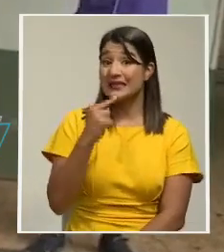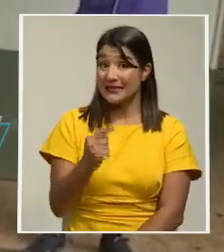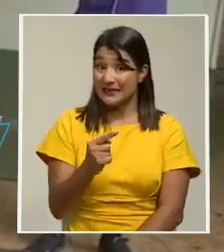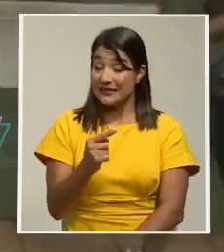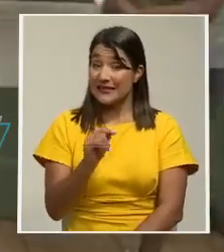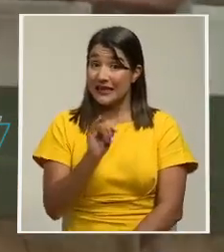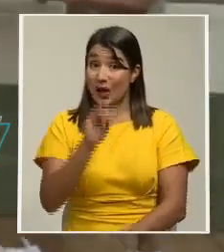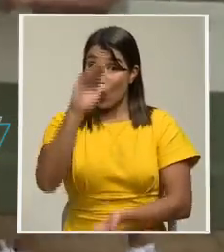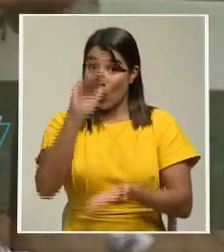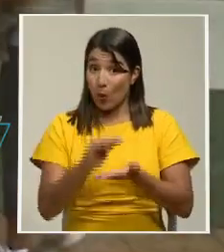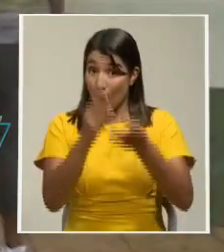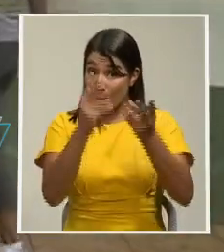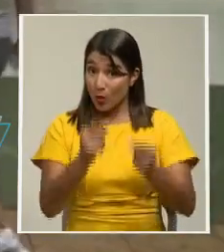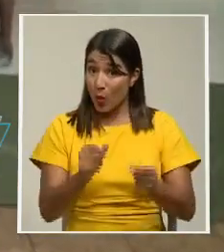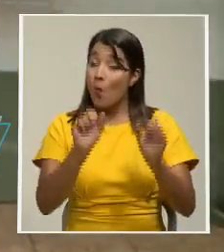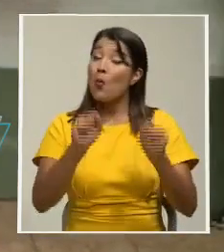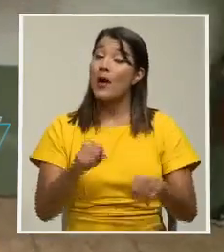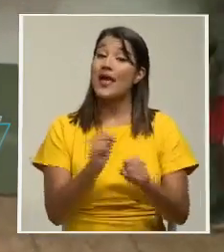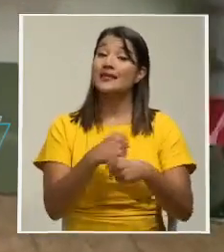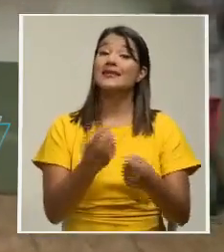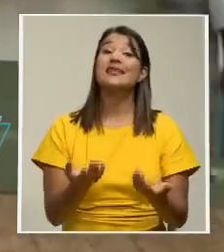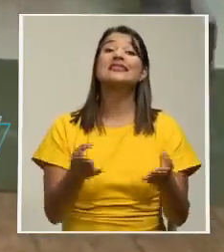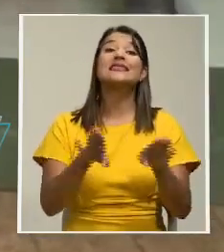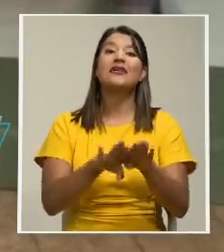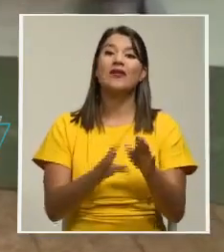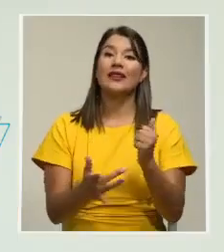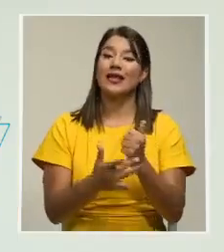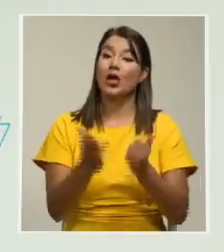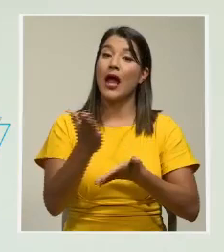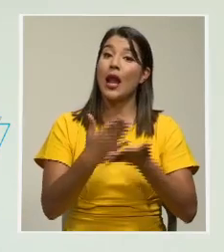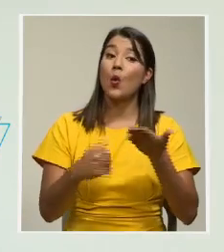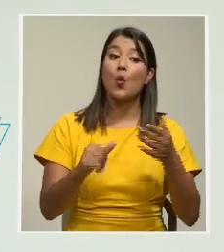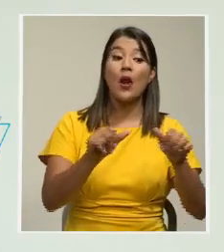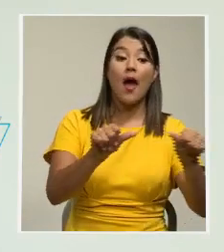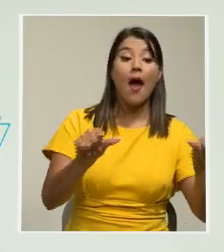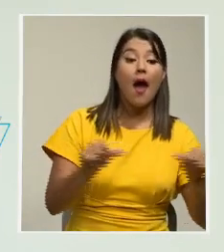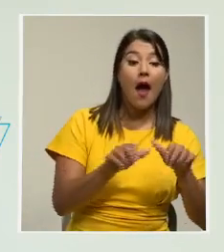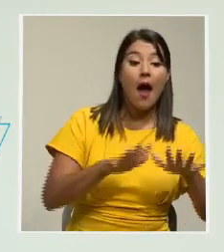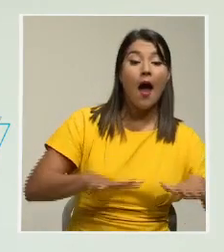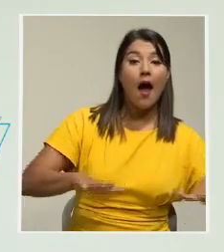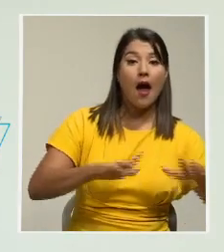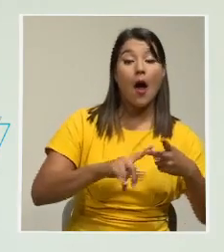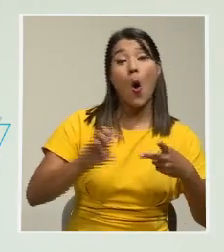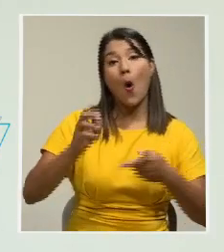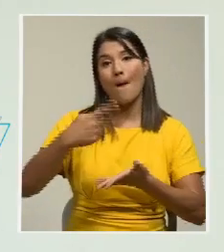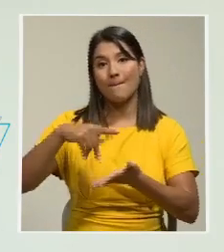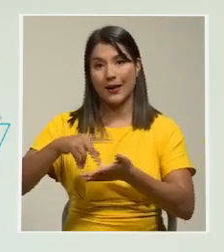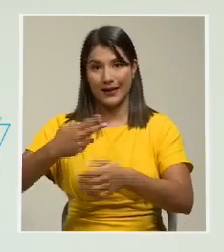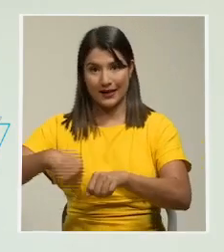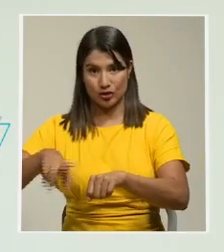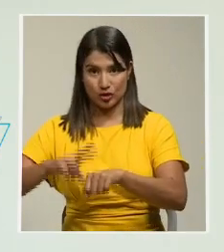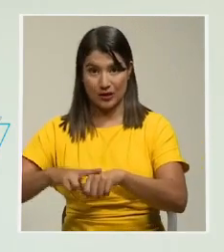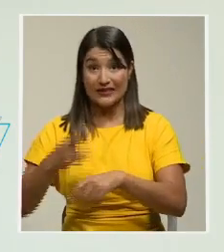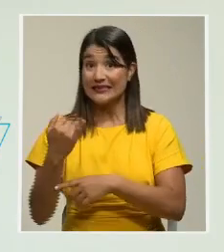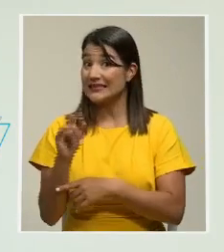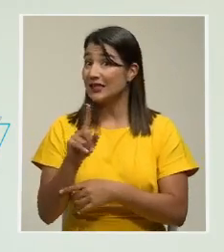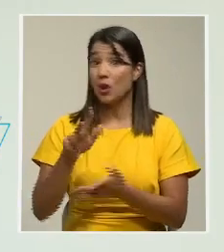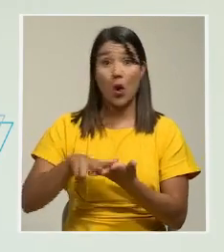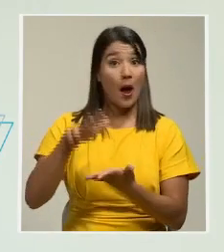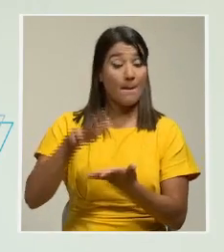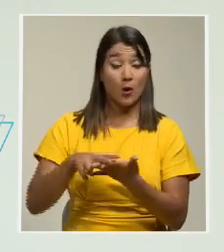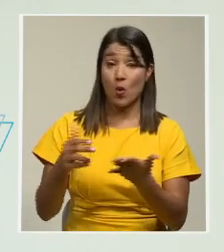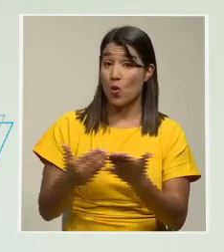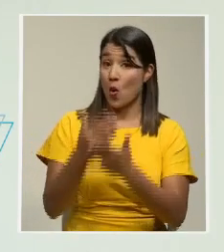técnico de algunas de estas áreas y parques nacionales. Bueno, si no se aprueba el presupuesto, vamos a tener que hacer un